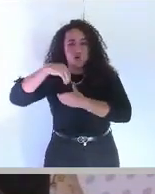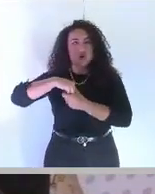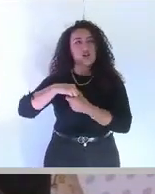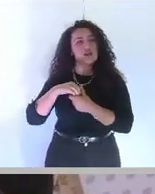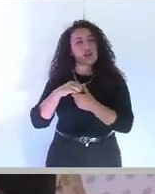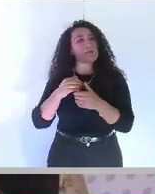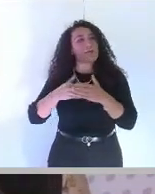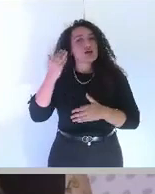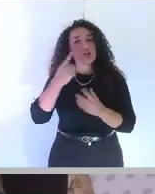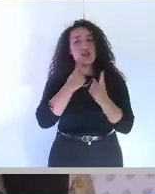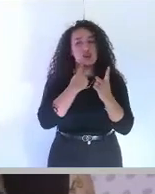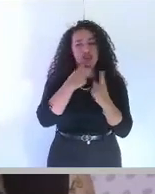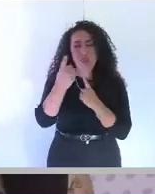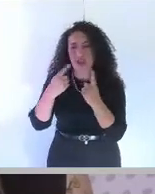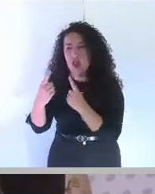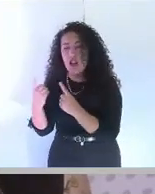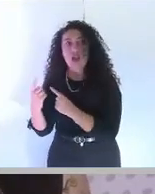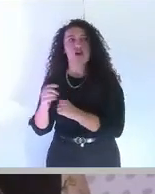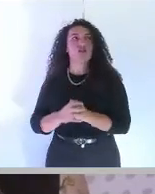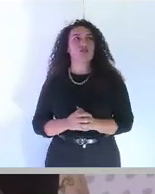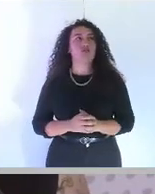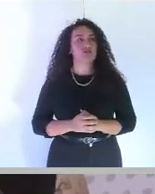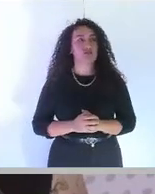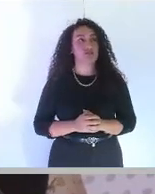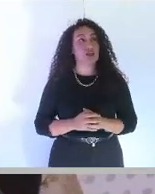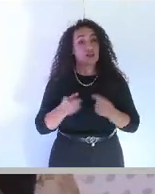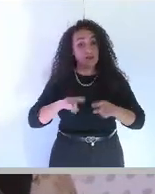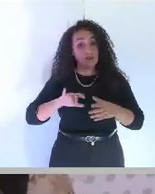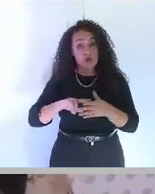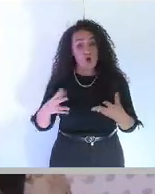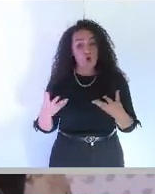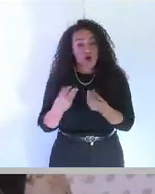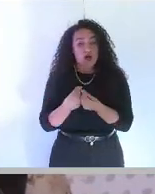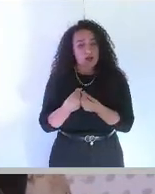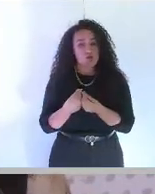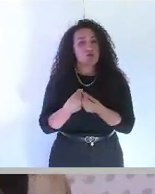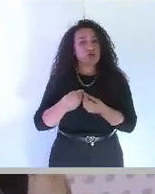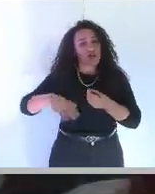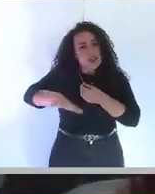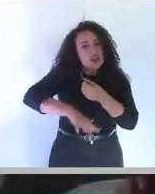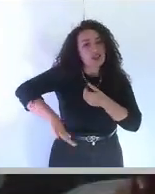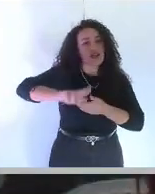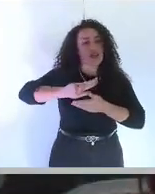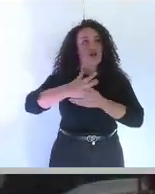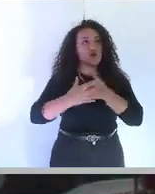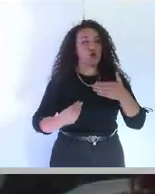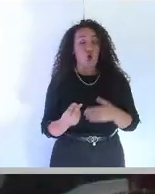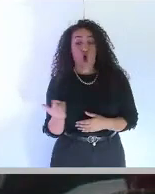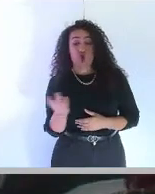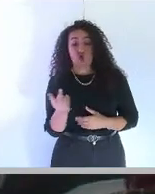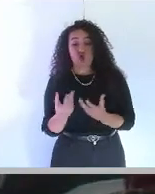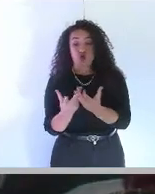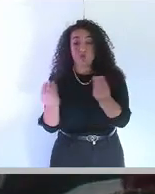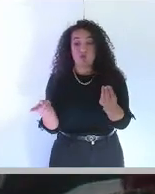Colombia y de un equipo de cooperación regional para América Latina. Estos dos equipos realizan un